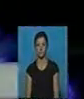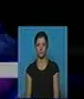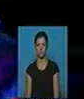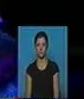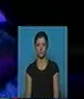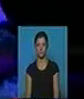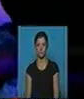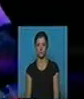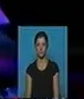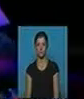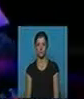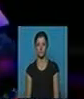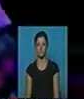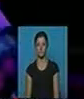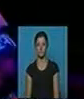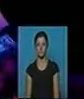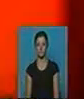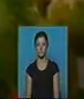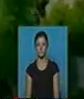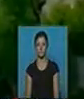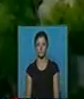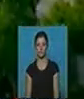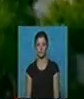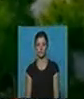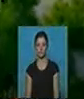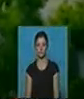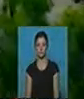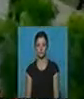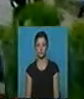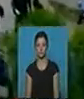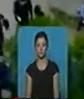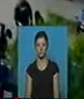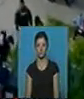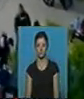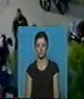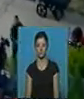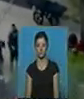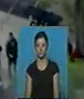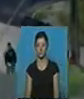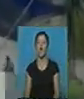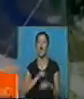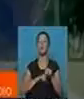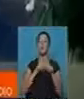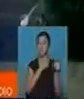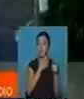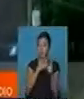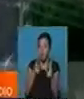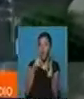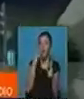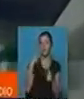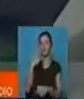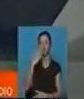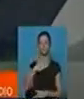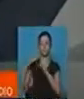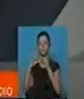you just know chaos is just, it was in turmoil. Durante el ataque, declaró su lealtad a la